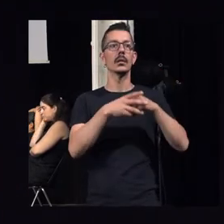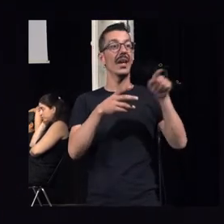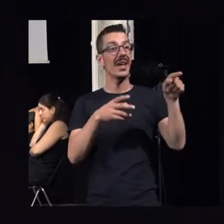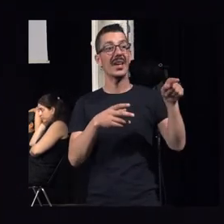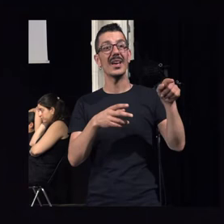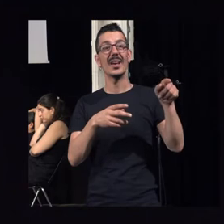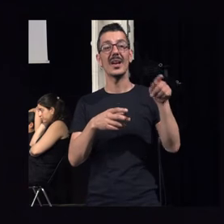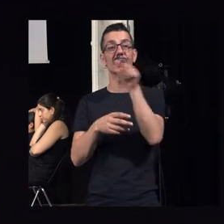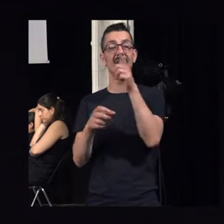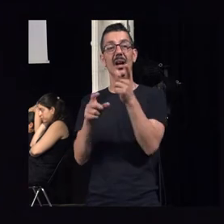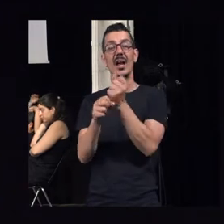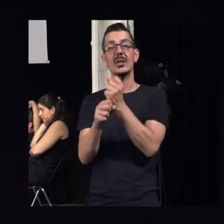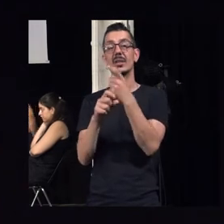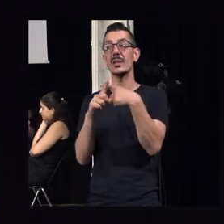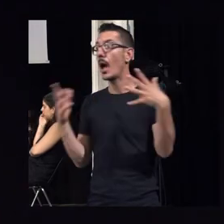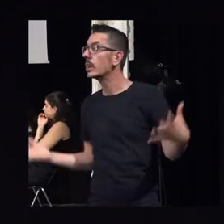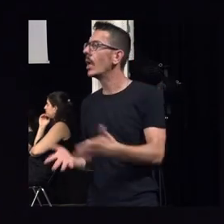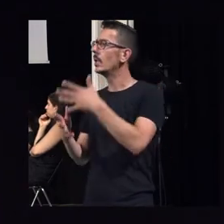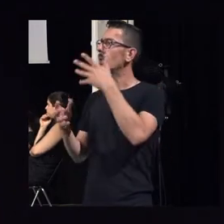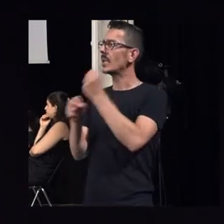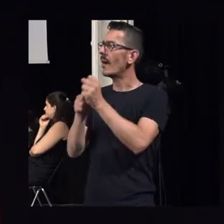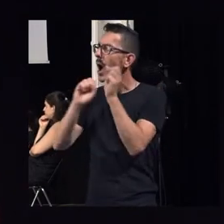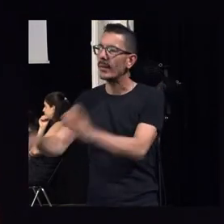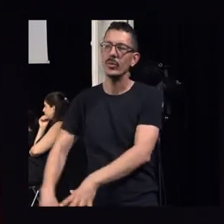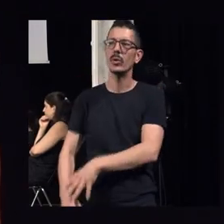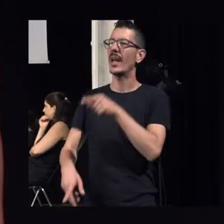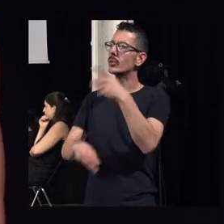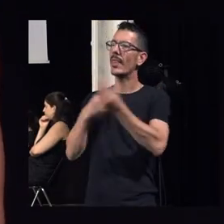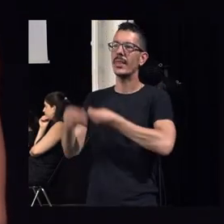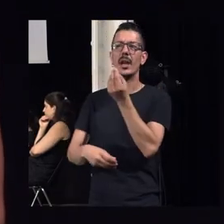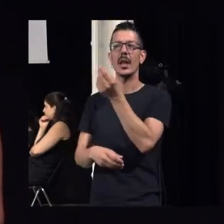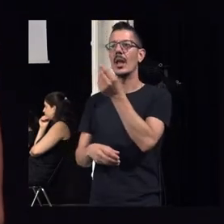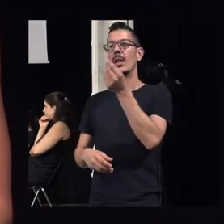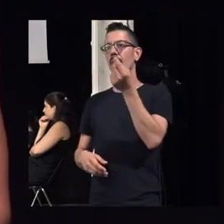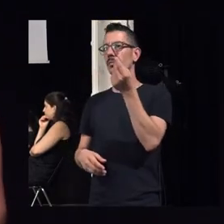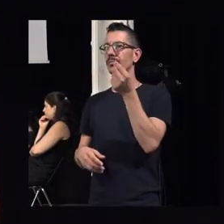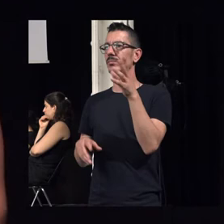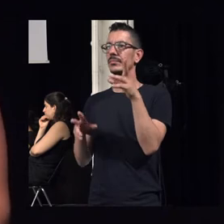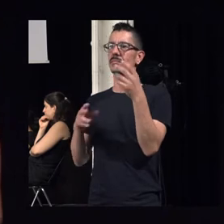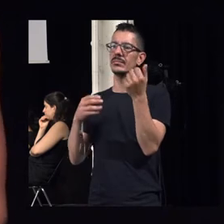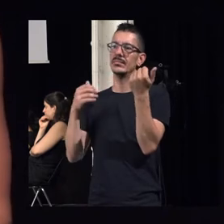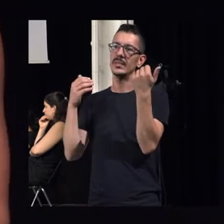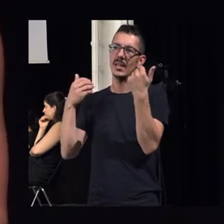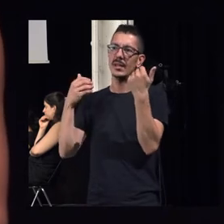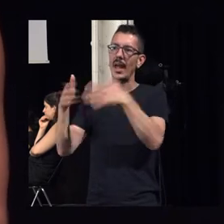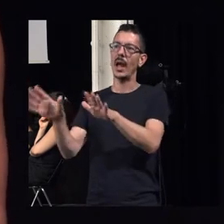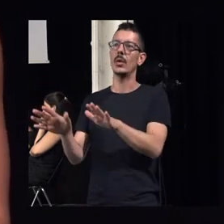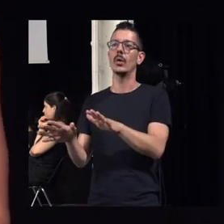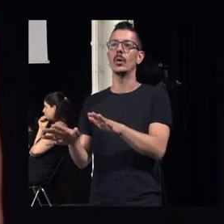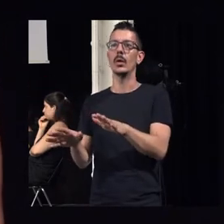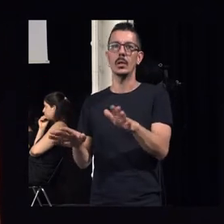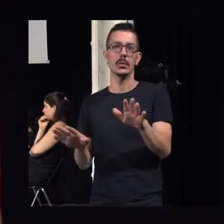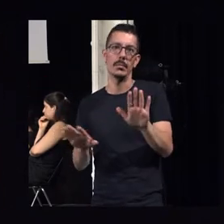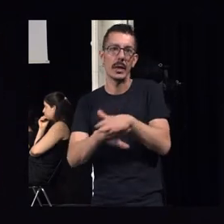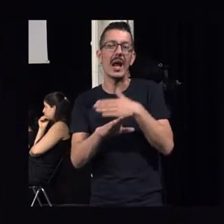trabajo ya es bastante complicado, y no lo digo porque follarte un señor que no conoces. O sea,